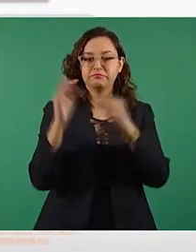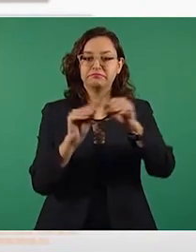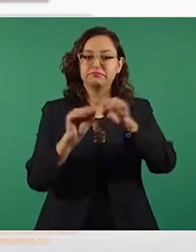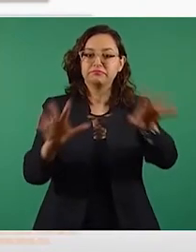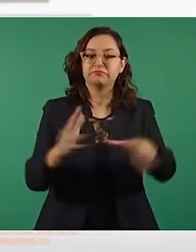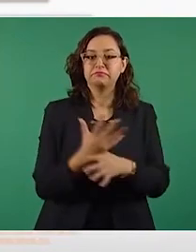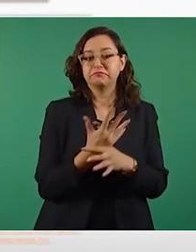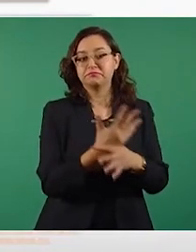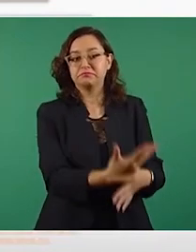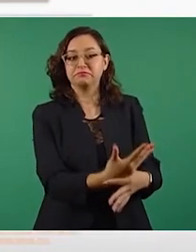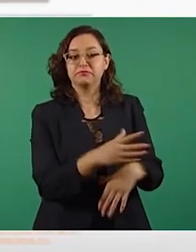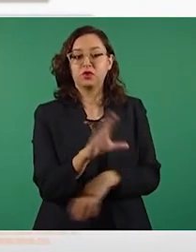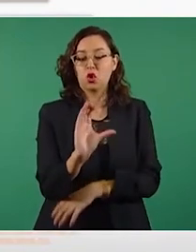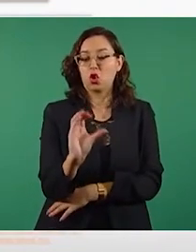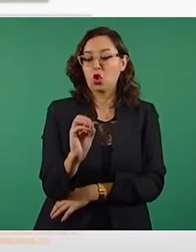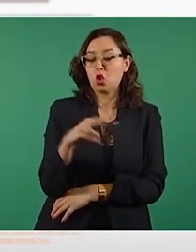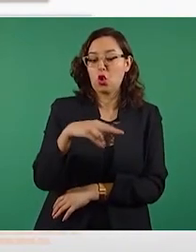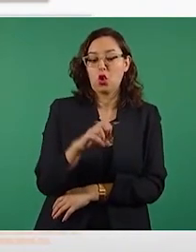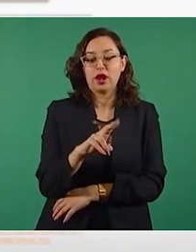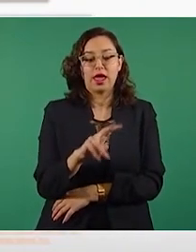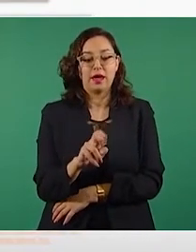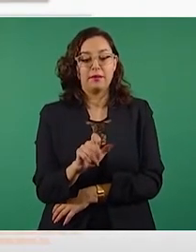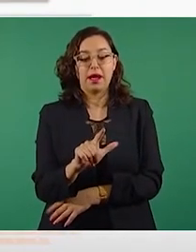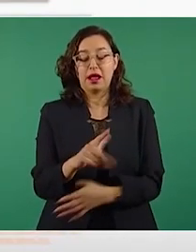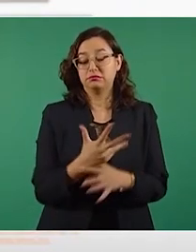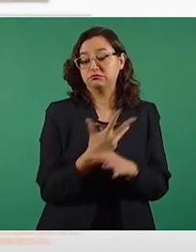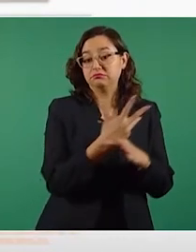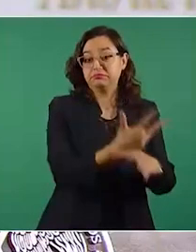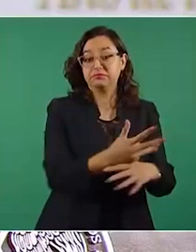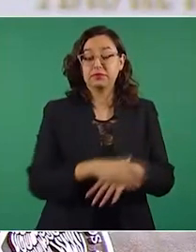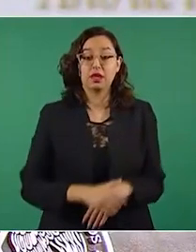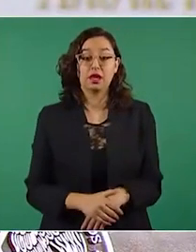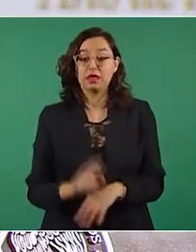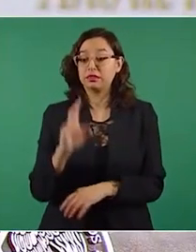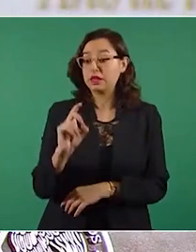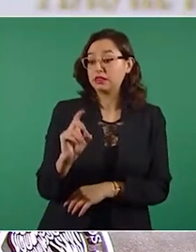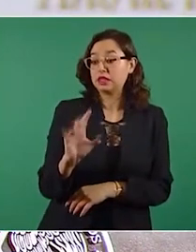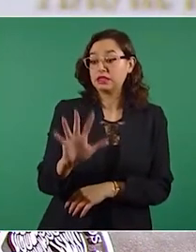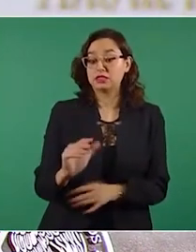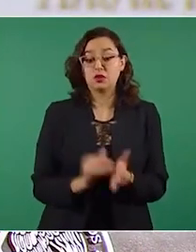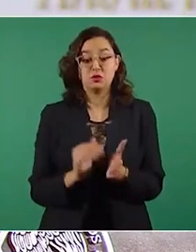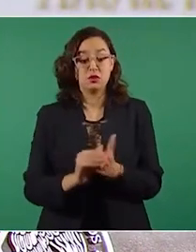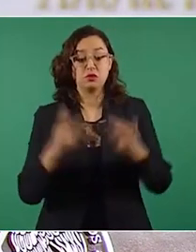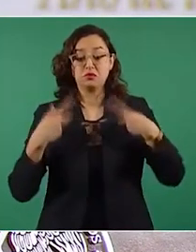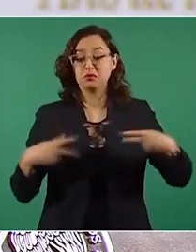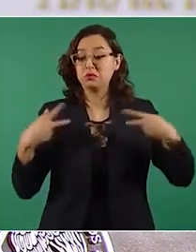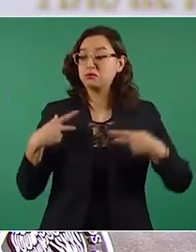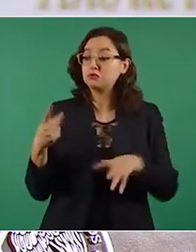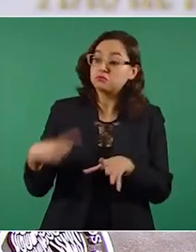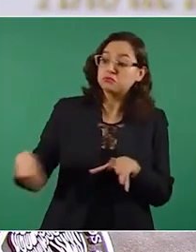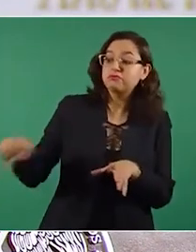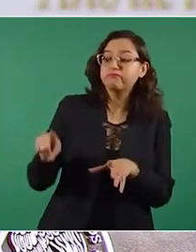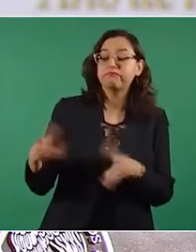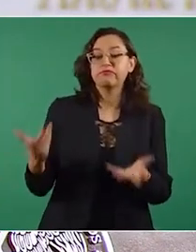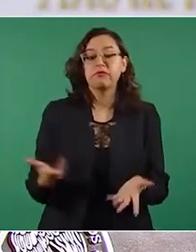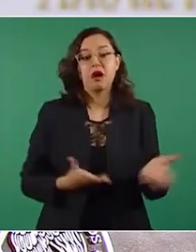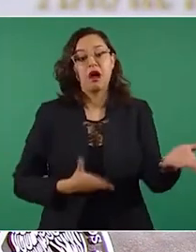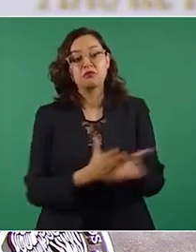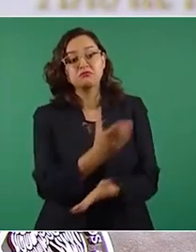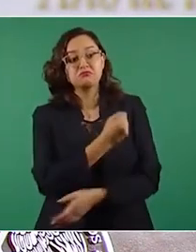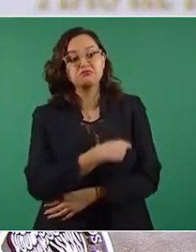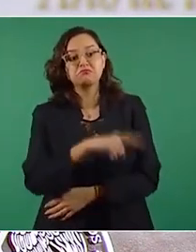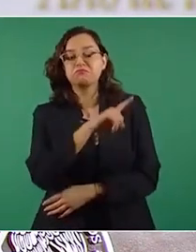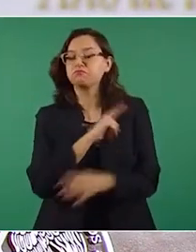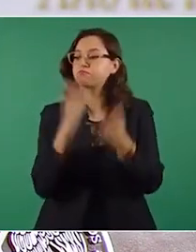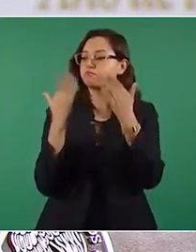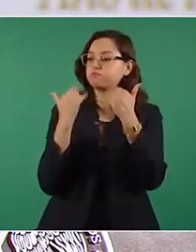Coneval, los medios difundieron que 35 millones de mexicanos carecen de acceso a la salud y que